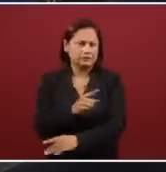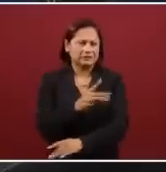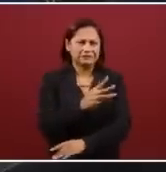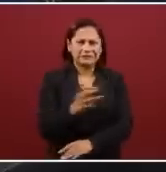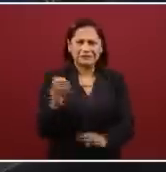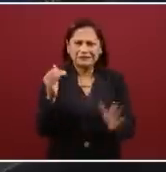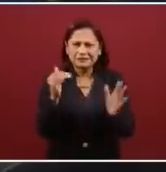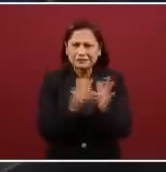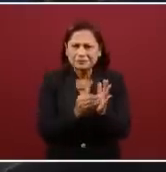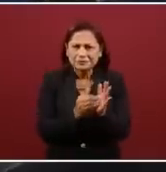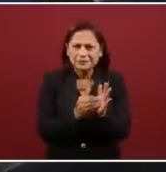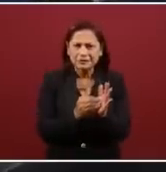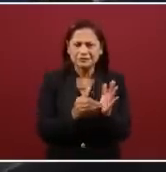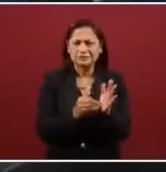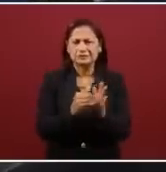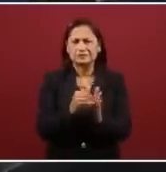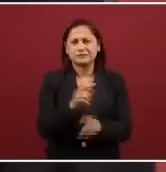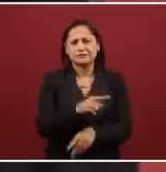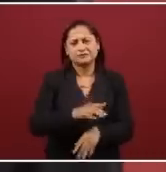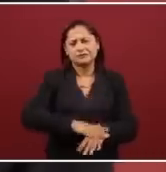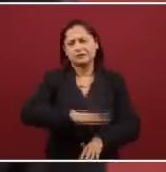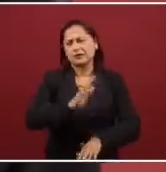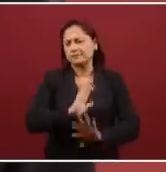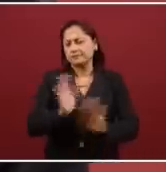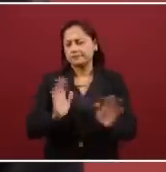80 mil. Y nos queda